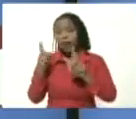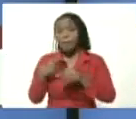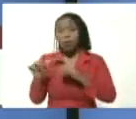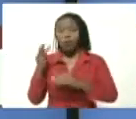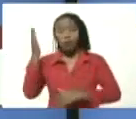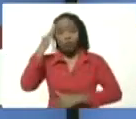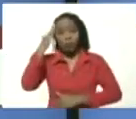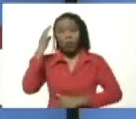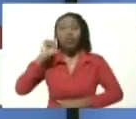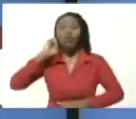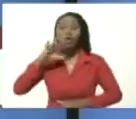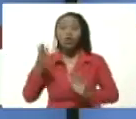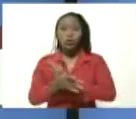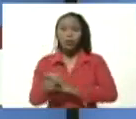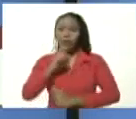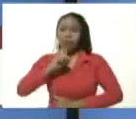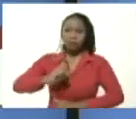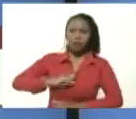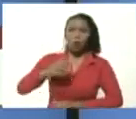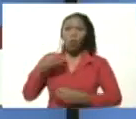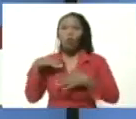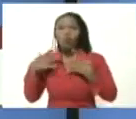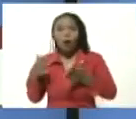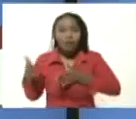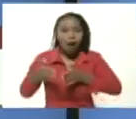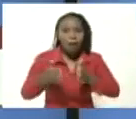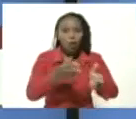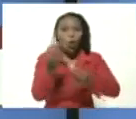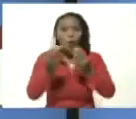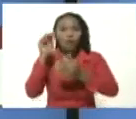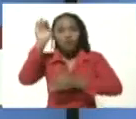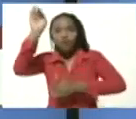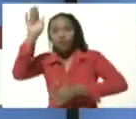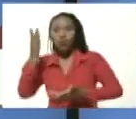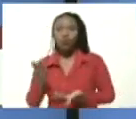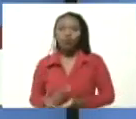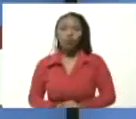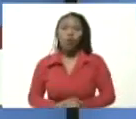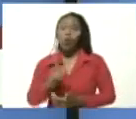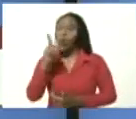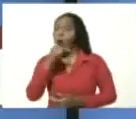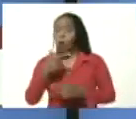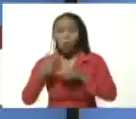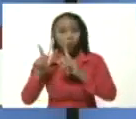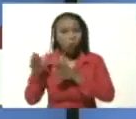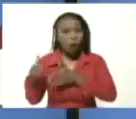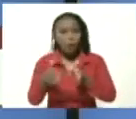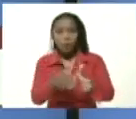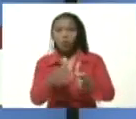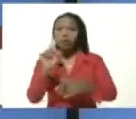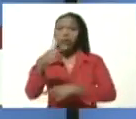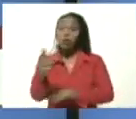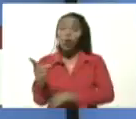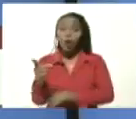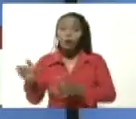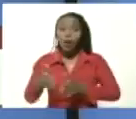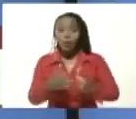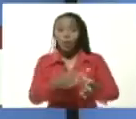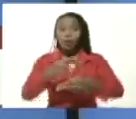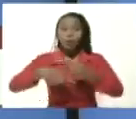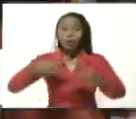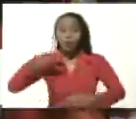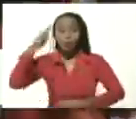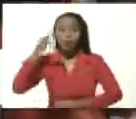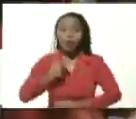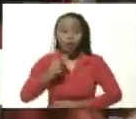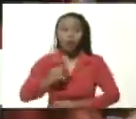histórico y sabemos cuál es la ruta y cuál es el camino que debemos seguir. No hay otro camino sino el camino de la revolución bolivariana, de